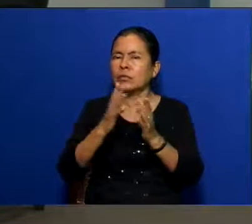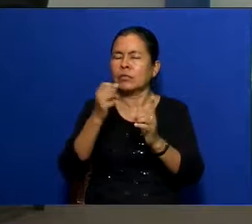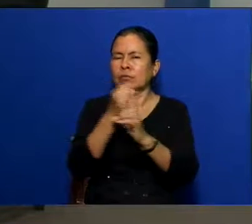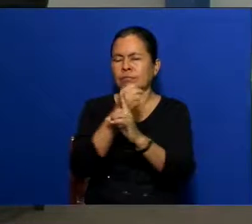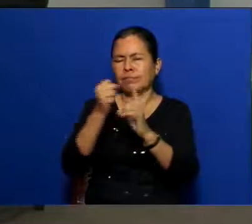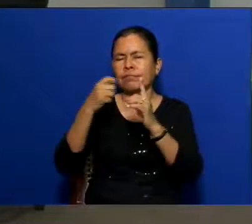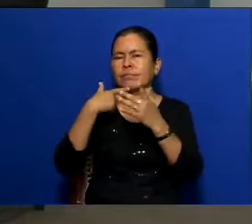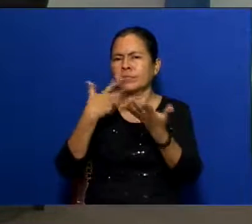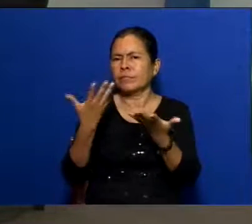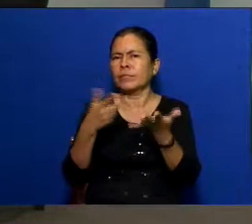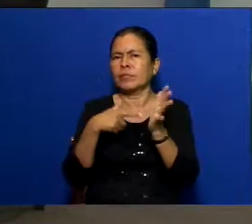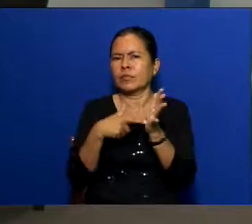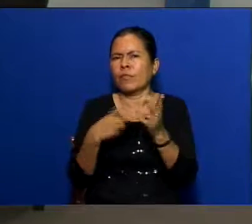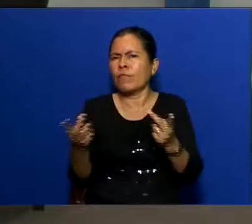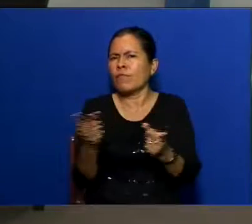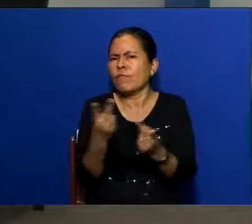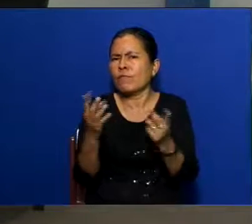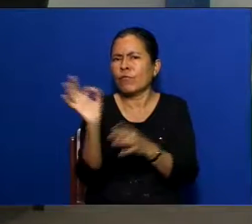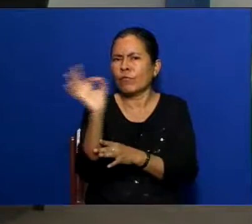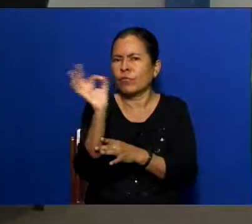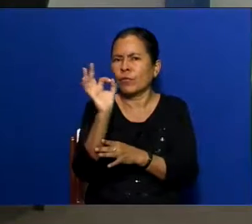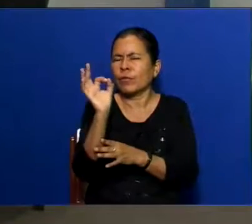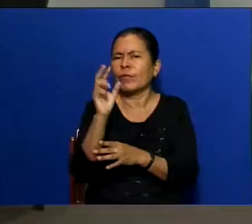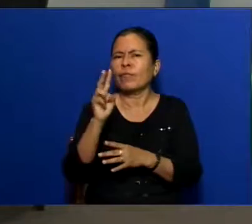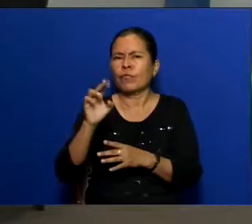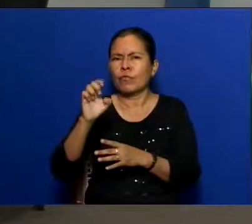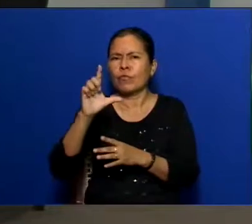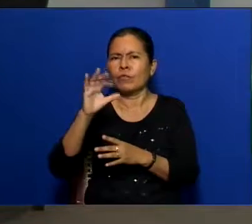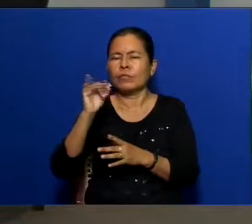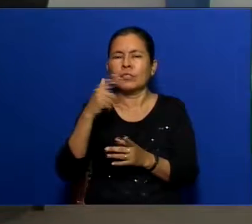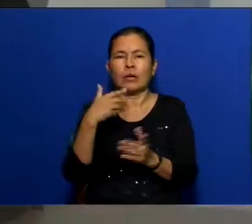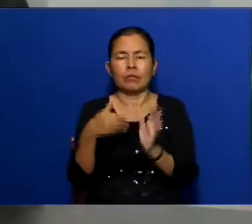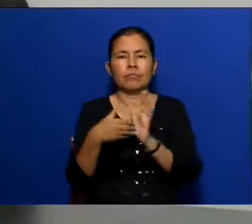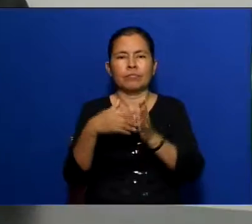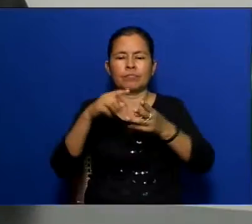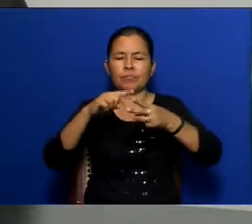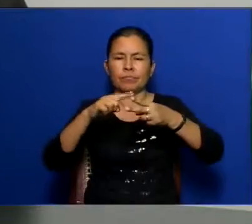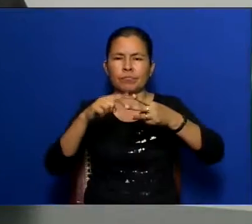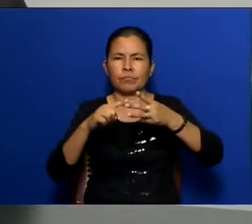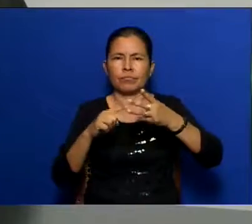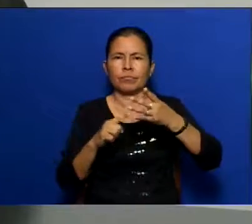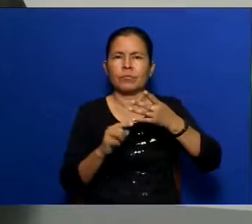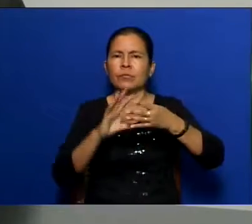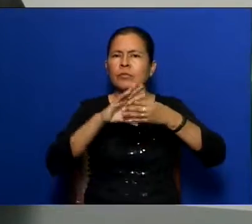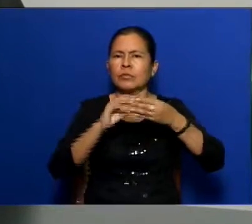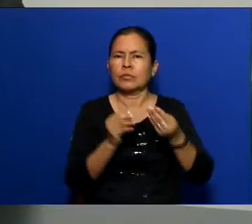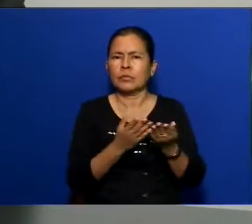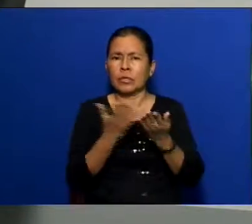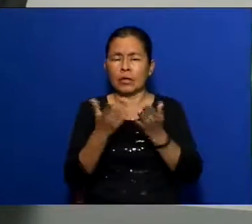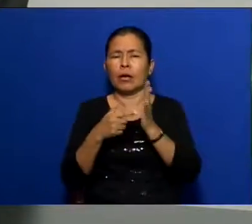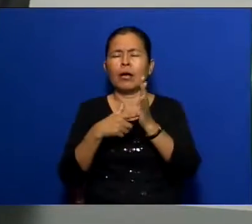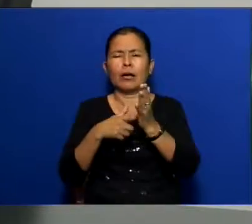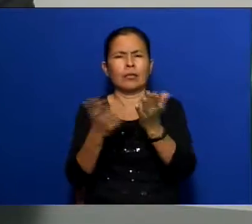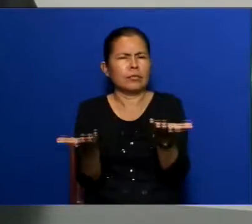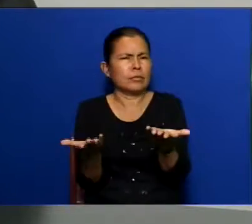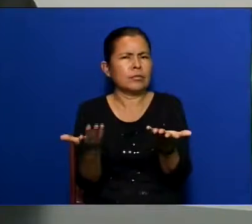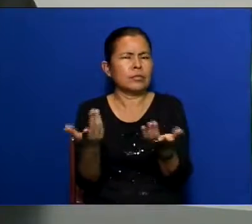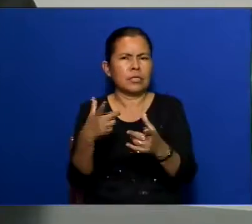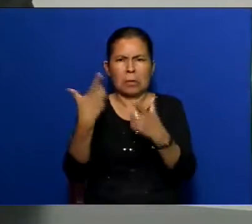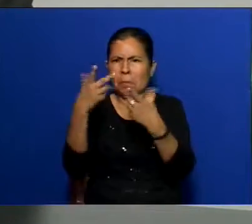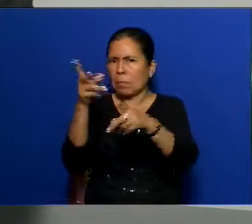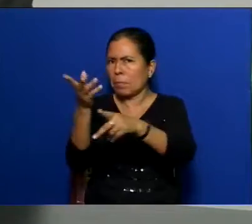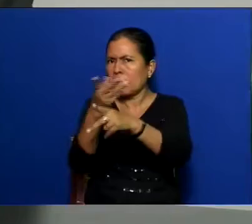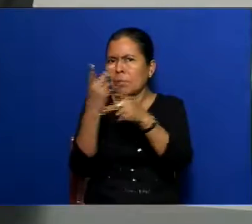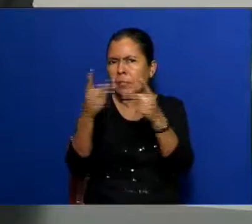violencia vivida, del relato. Y con ello pues se ha disminuido, se ha contribuido considerablemente a disminuir la impunidad, se ha contribuido